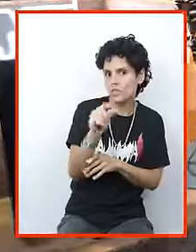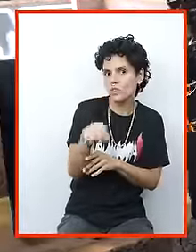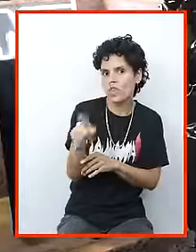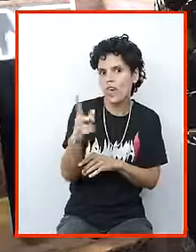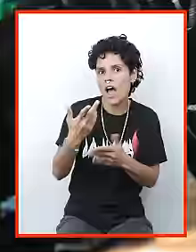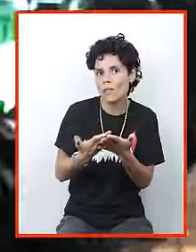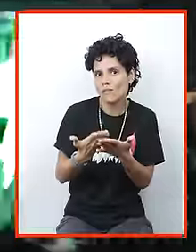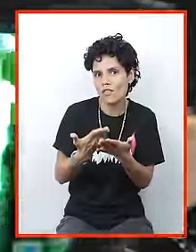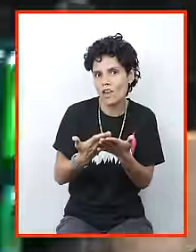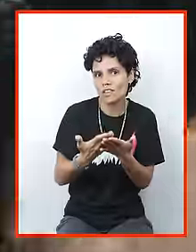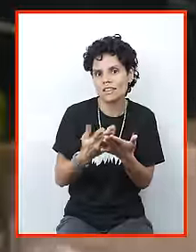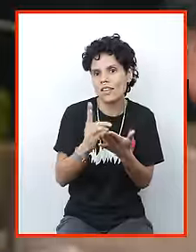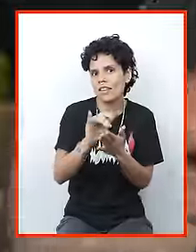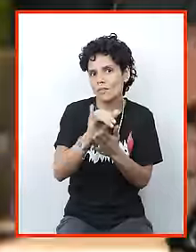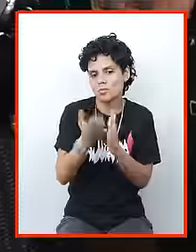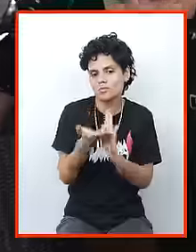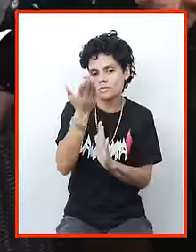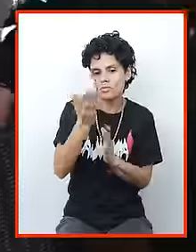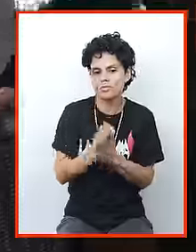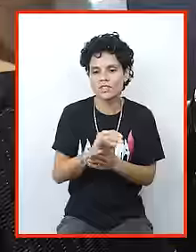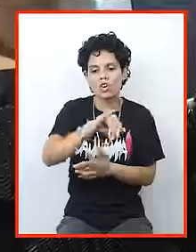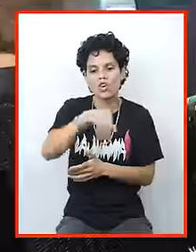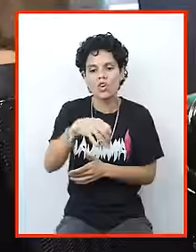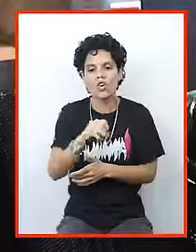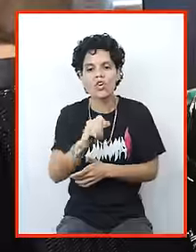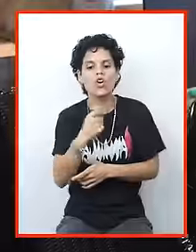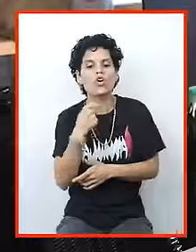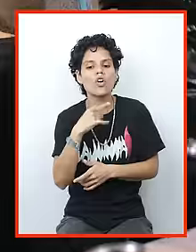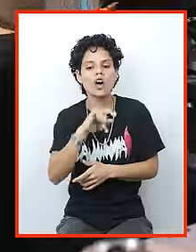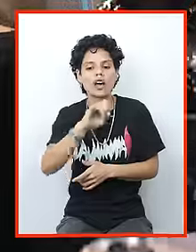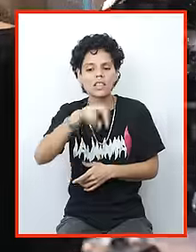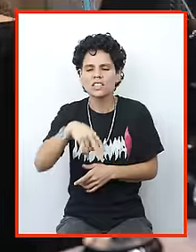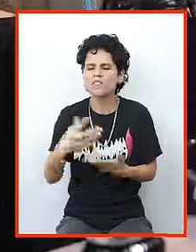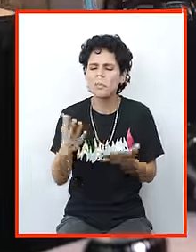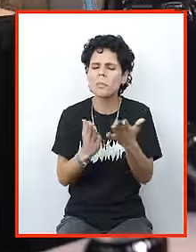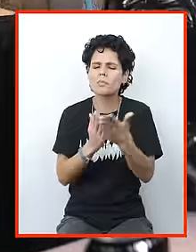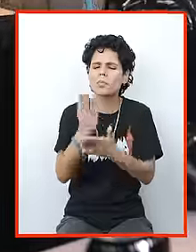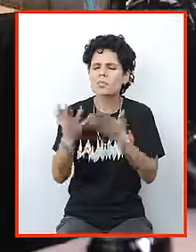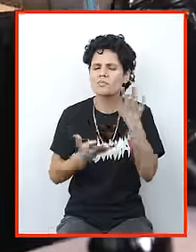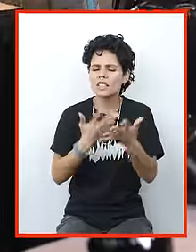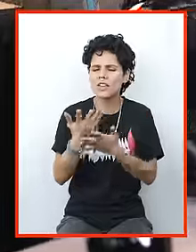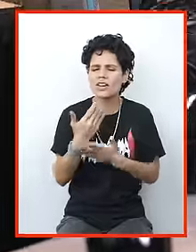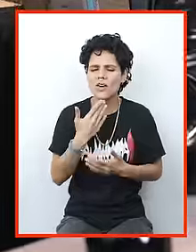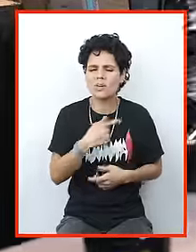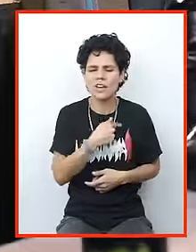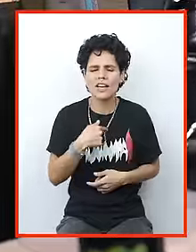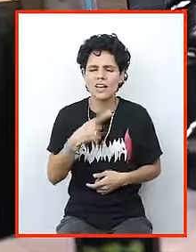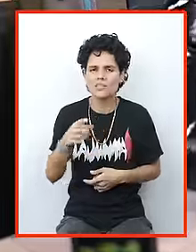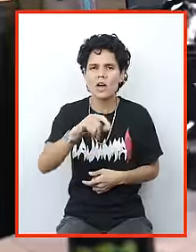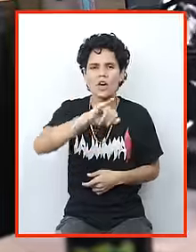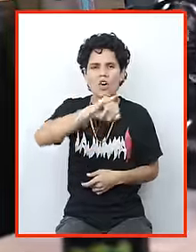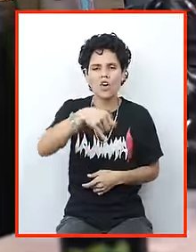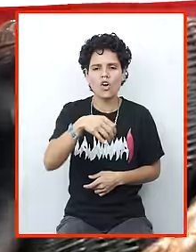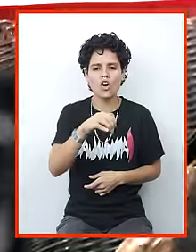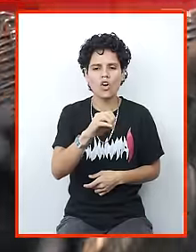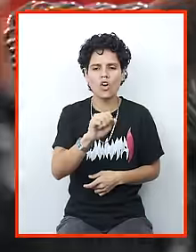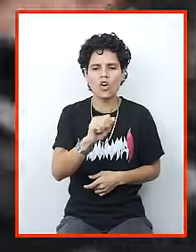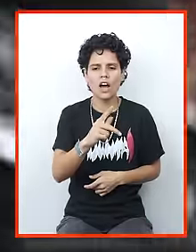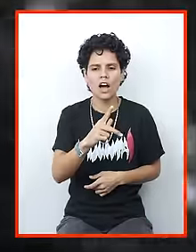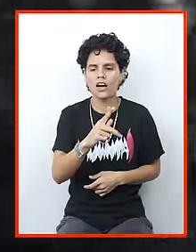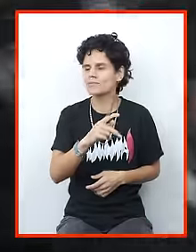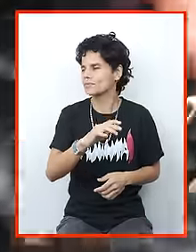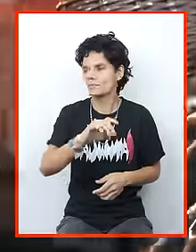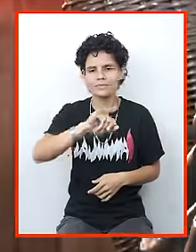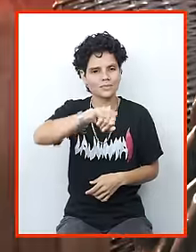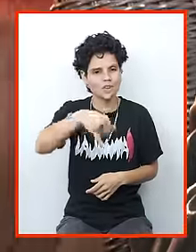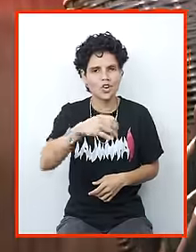Por favor, amigo, toma asiento, güey. Joaquín, me gusta ese nombre. ¿Cómo te pusiste cuando empezaste a cantar? ¿Cómo era? Joaquísimo, crazy.